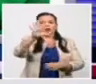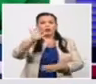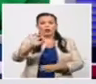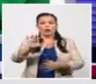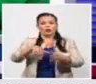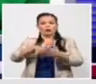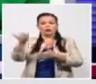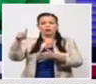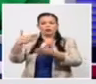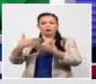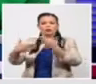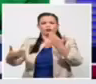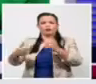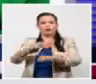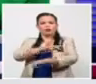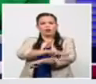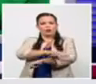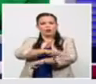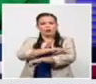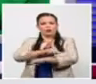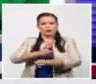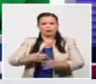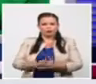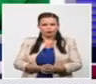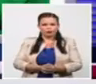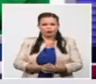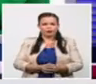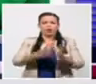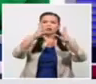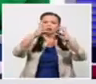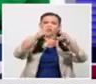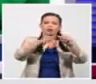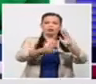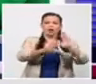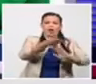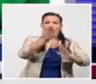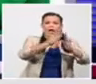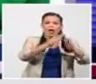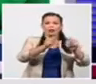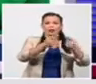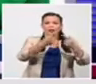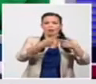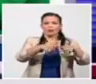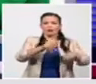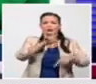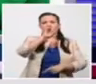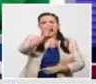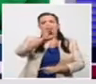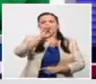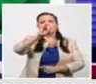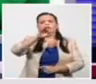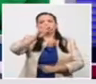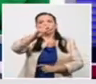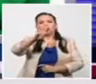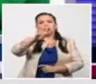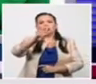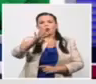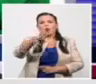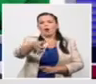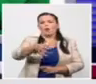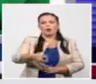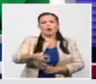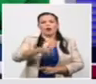de alta que queda por debajo de los casos diagnosticados, 774, por lo tanto el